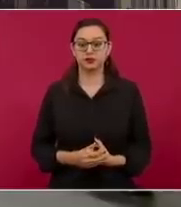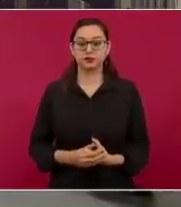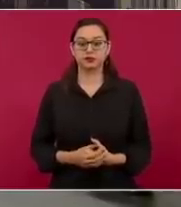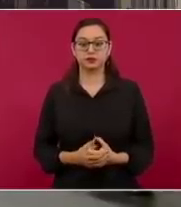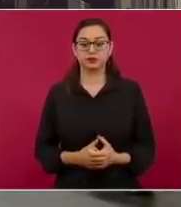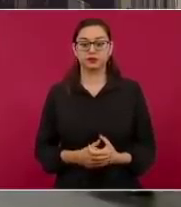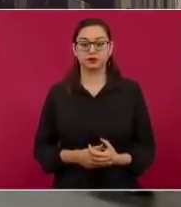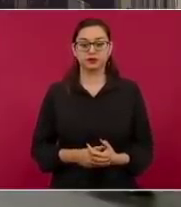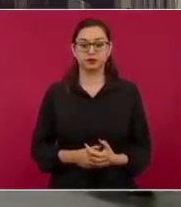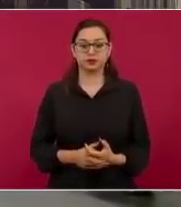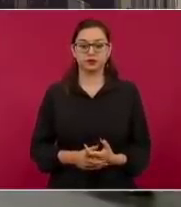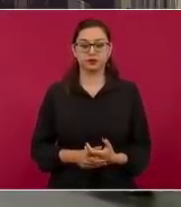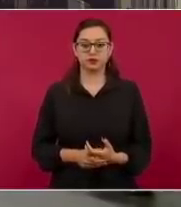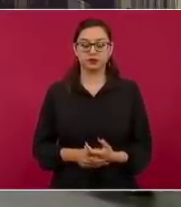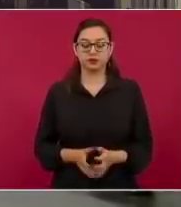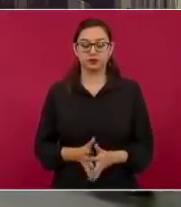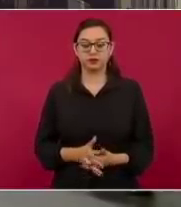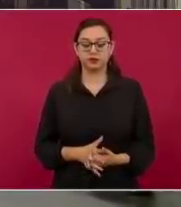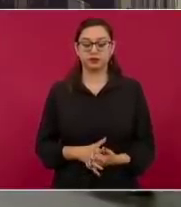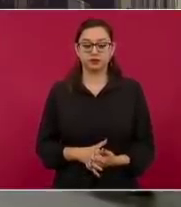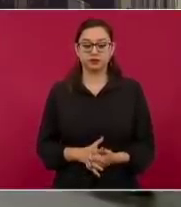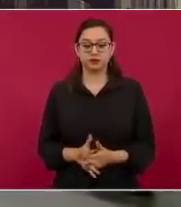Para allá vamos y luego contigo.